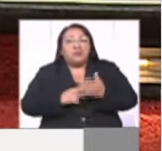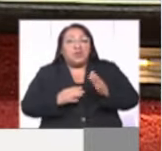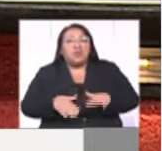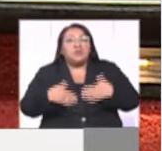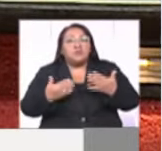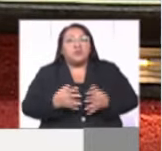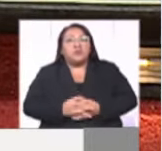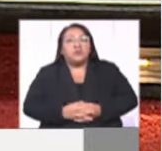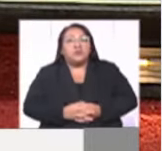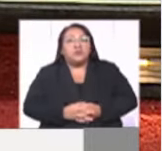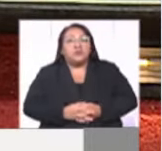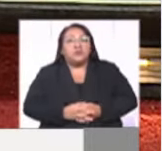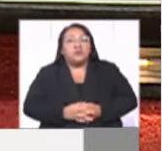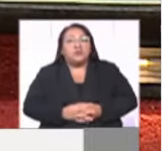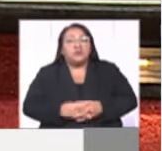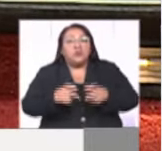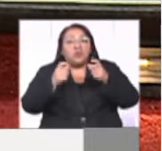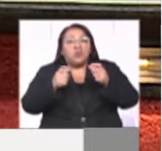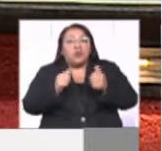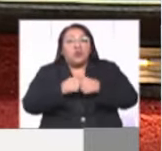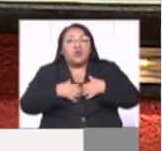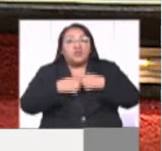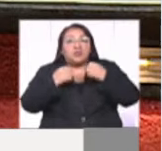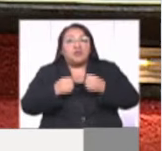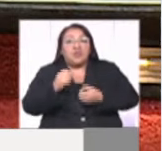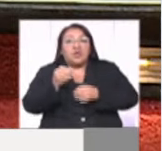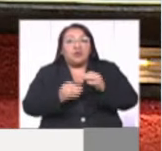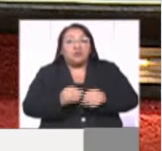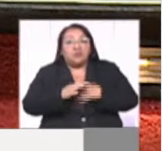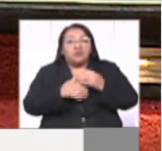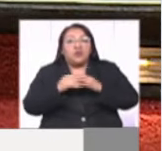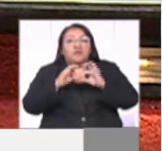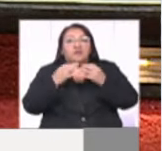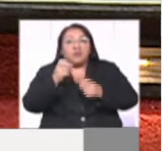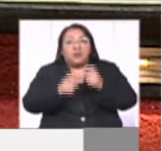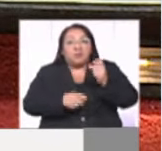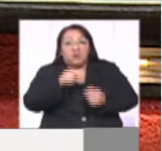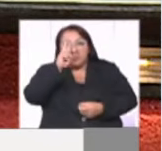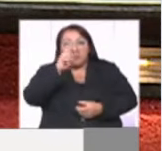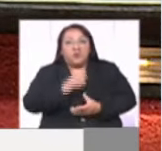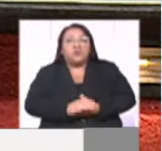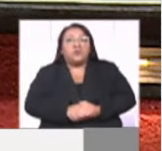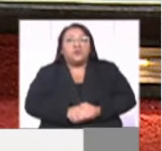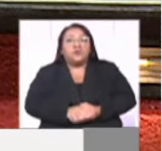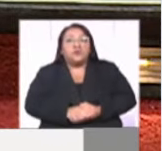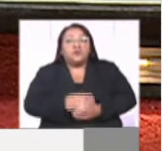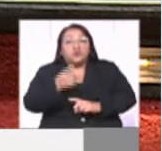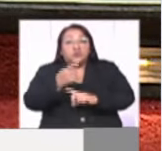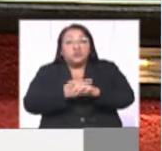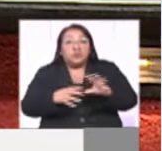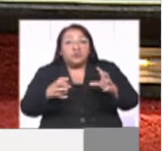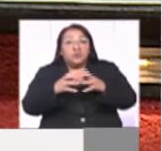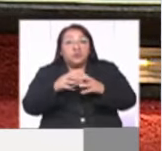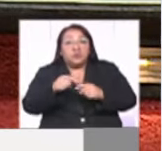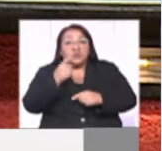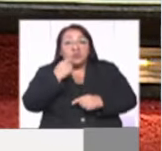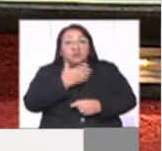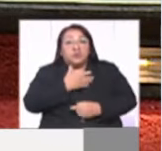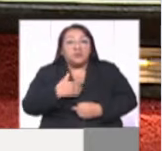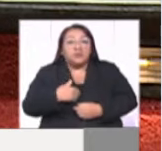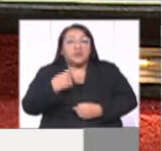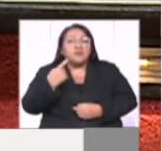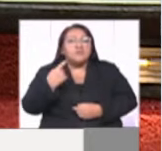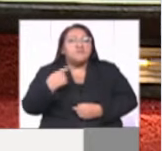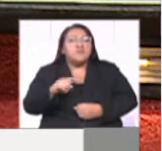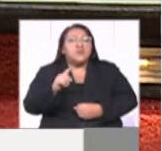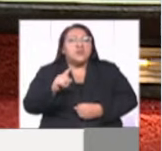de resguardar la estabilidad económica de las familias peruanas. Sumado a ello, señor presidente, miles